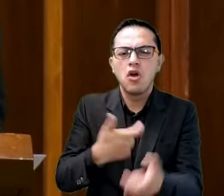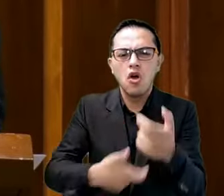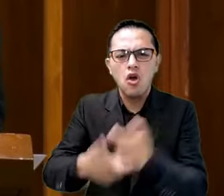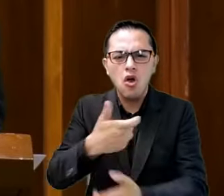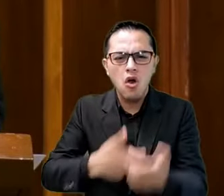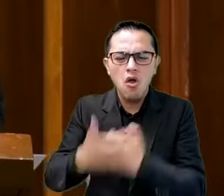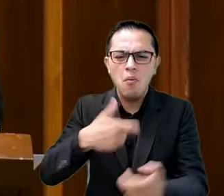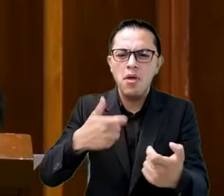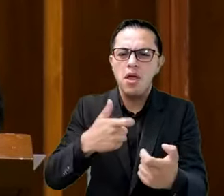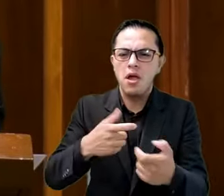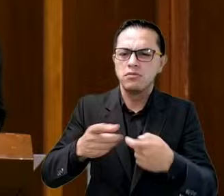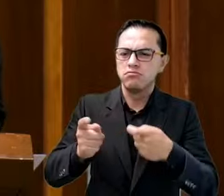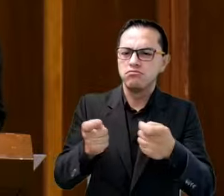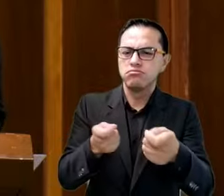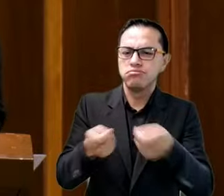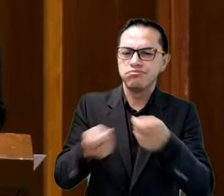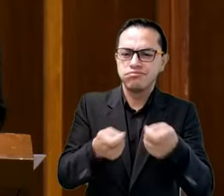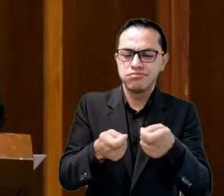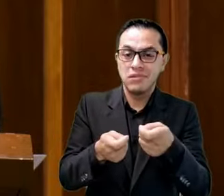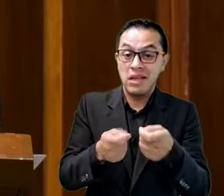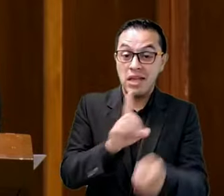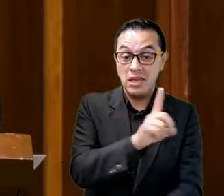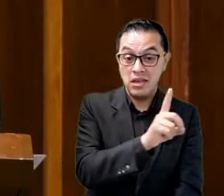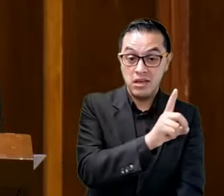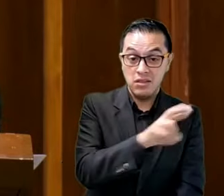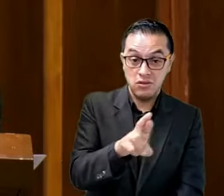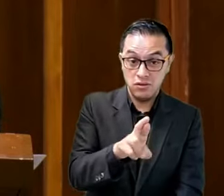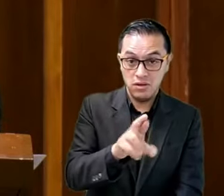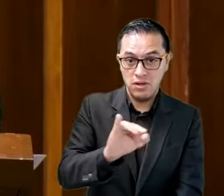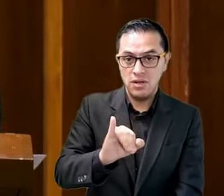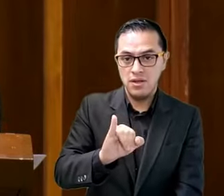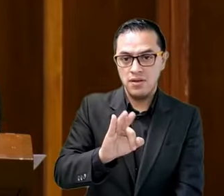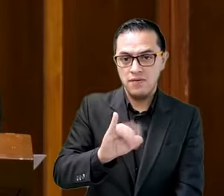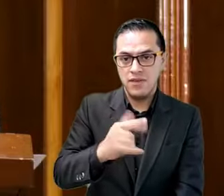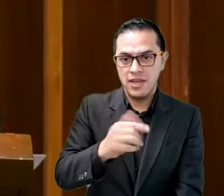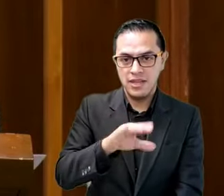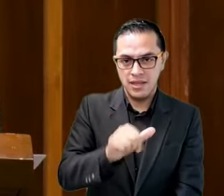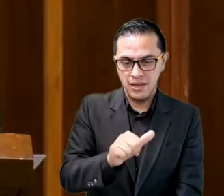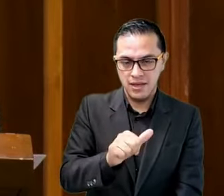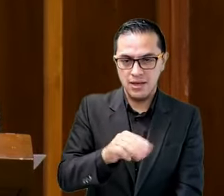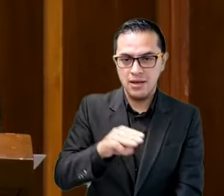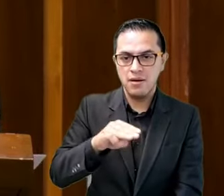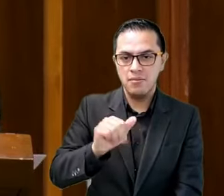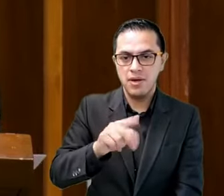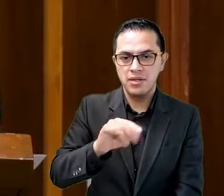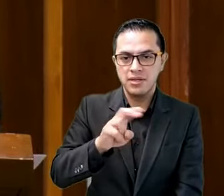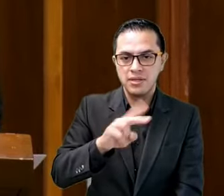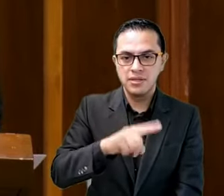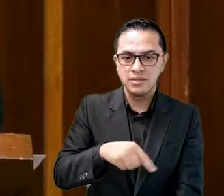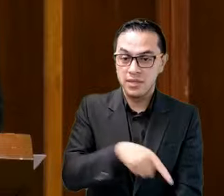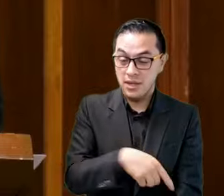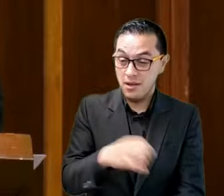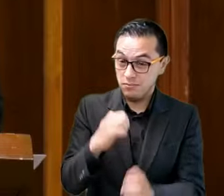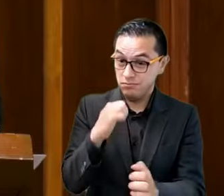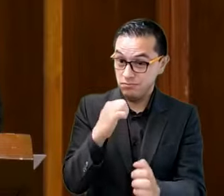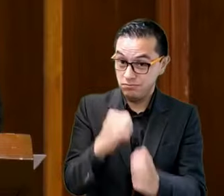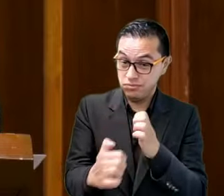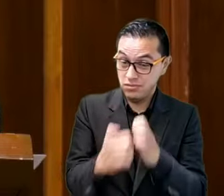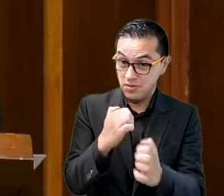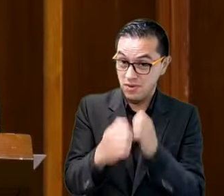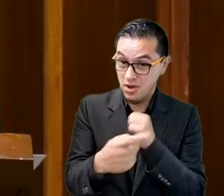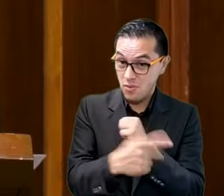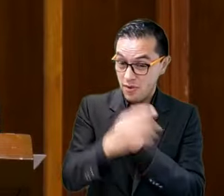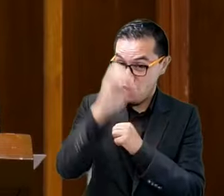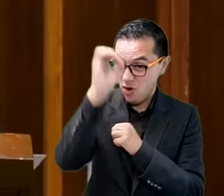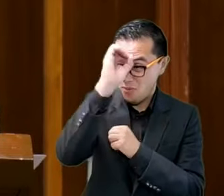mundial la doctora ifigenia Martínez fue una voz disidente y valiente que abogó